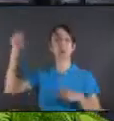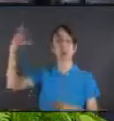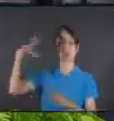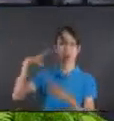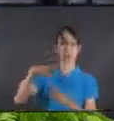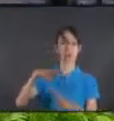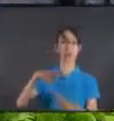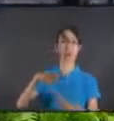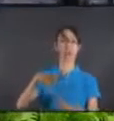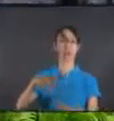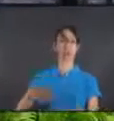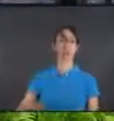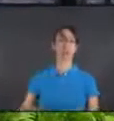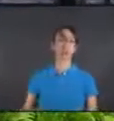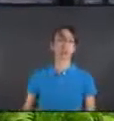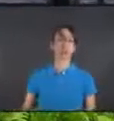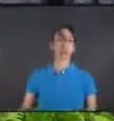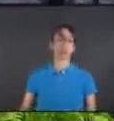Quedaba miedo.